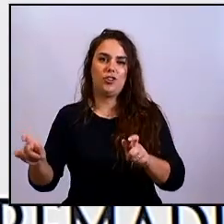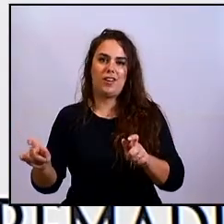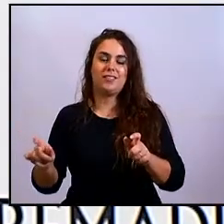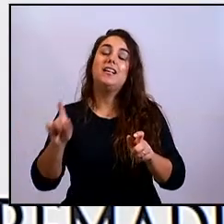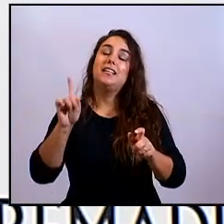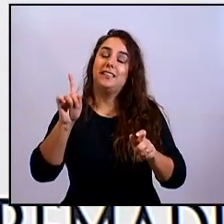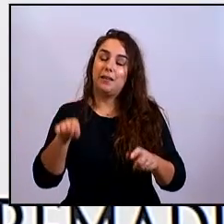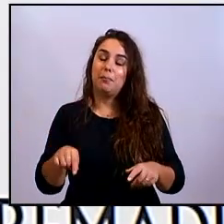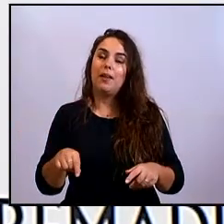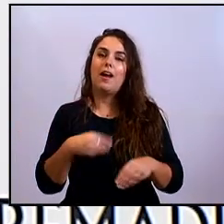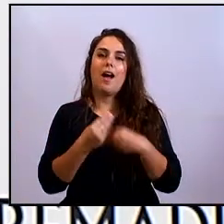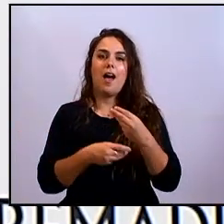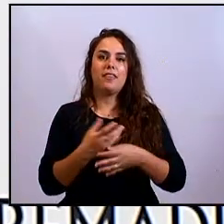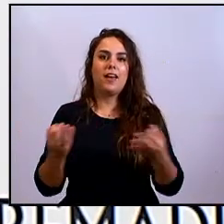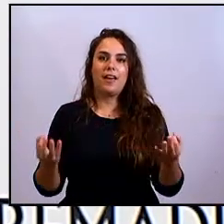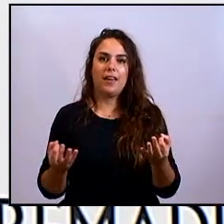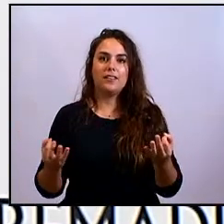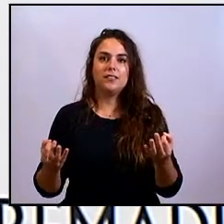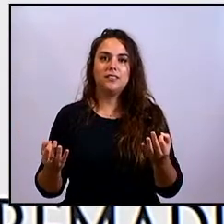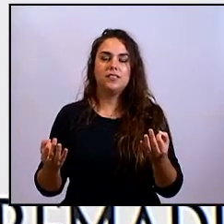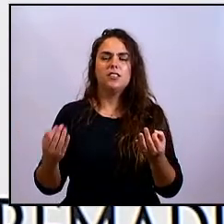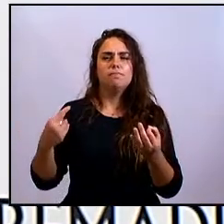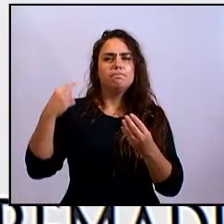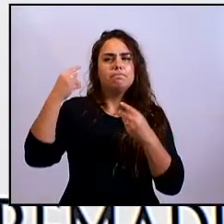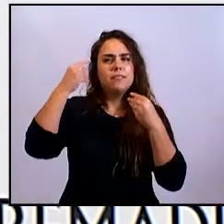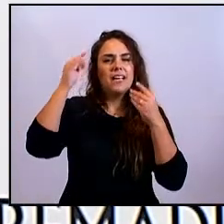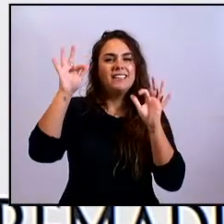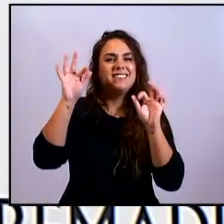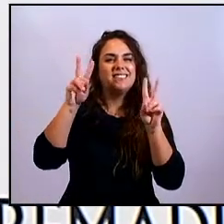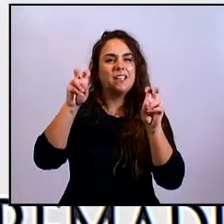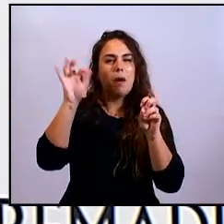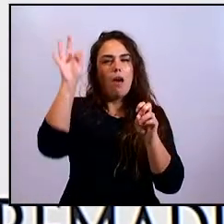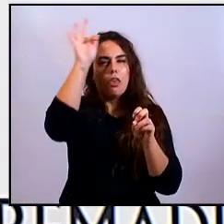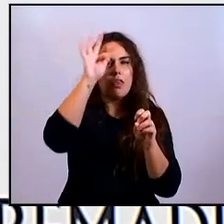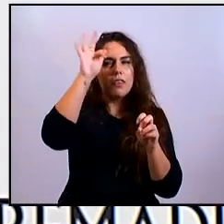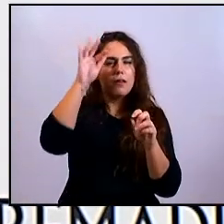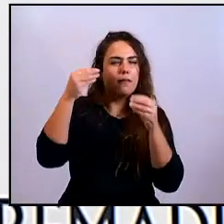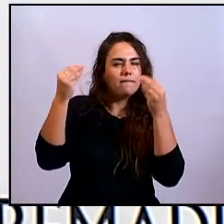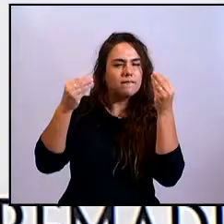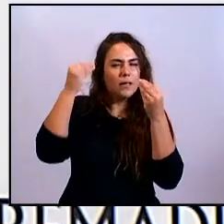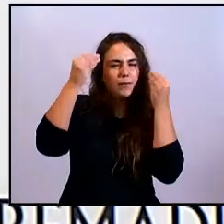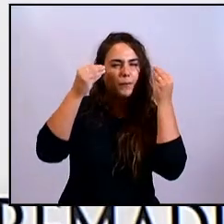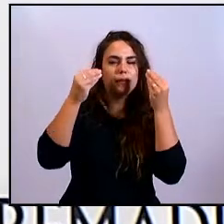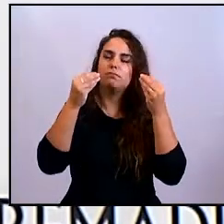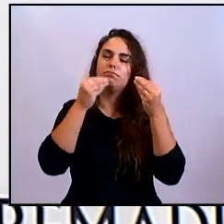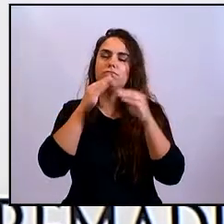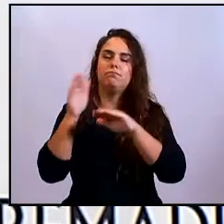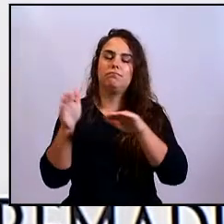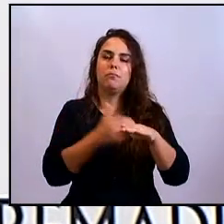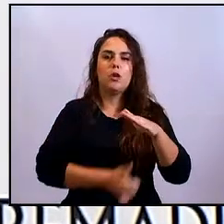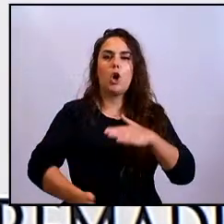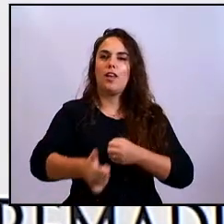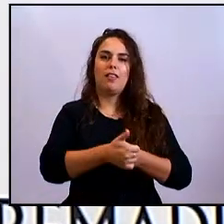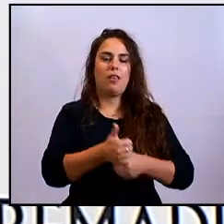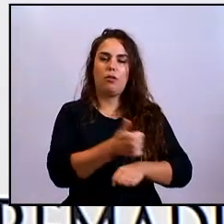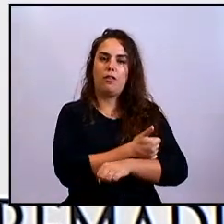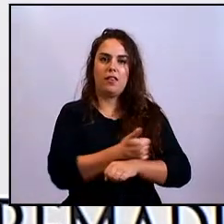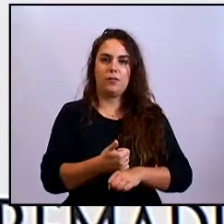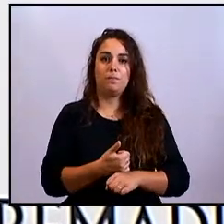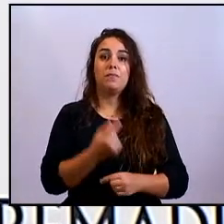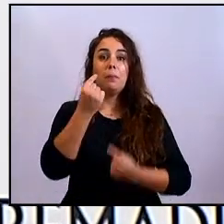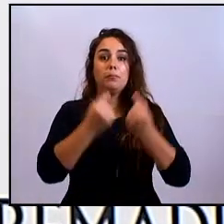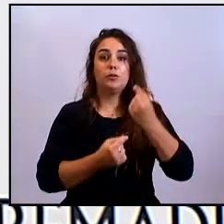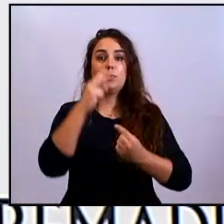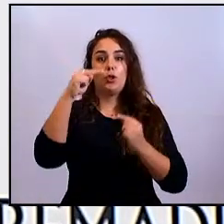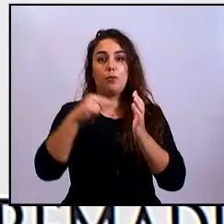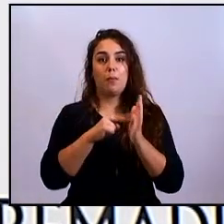por encima de cualquier consideración ideológica. De la mano del presupuesto del 2024,